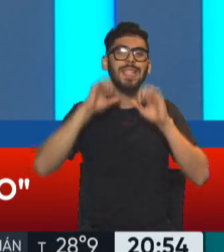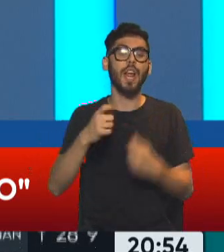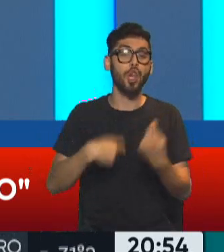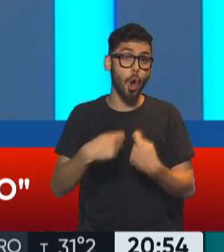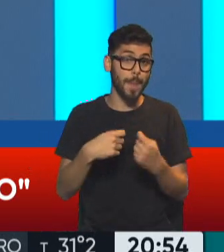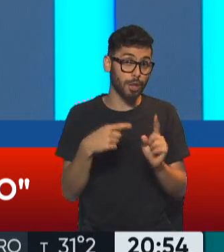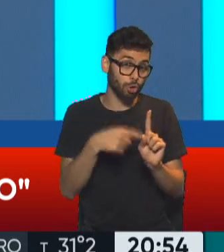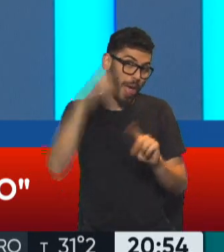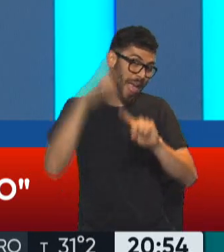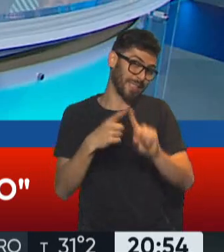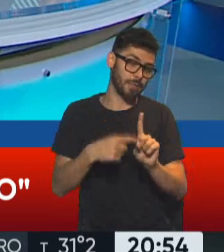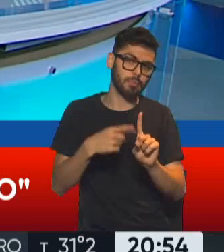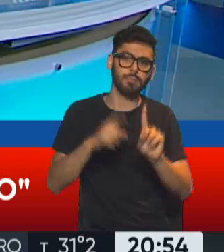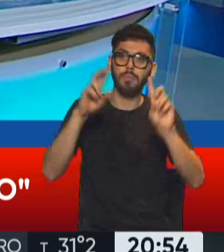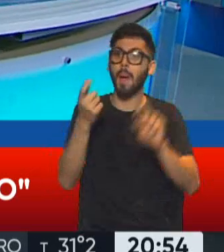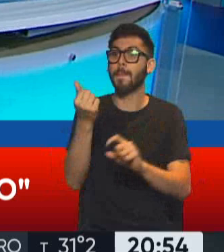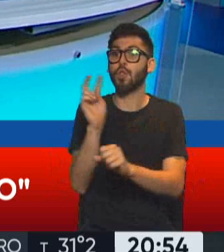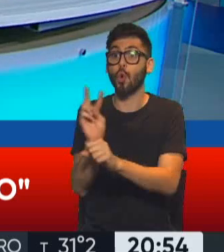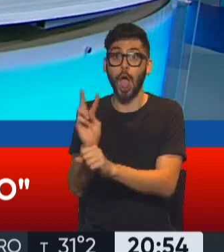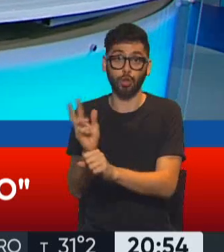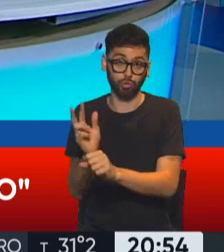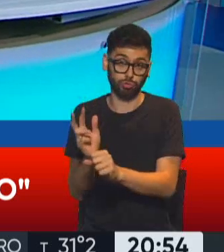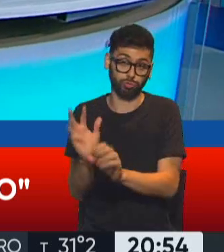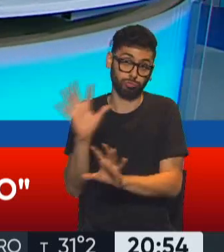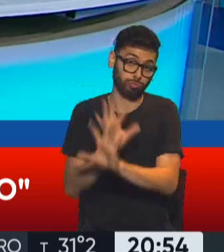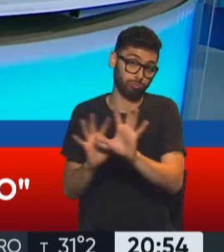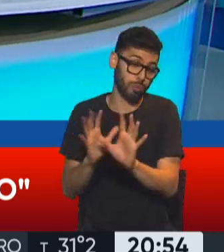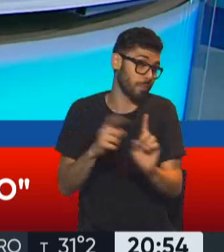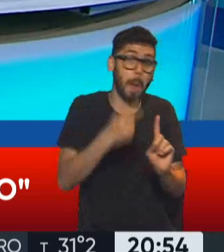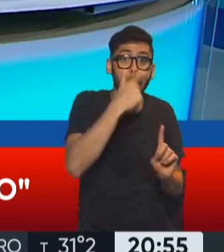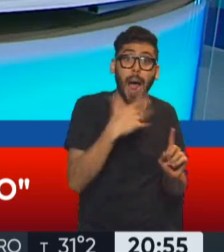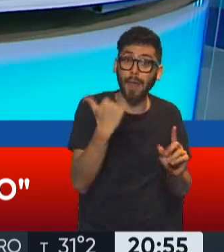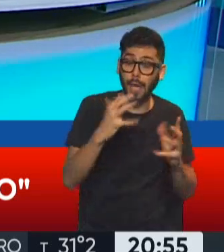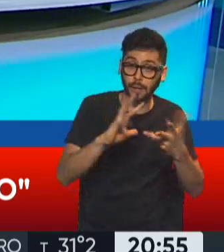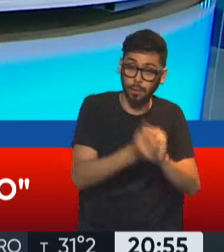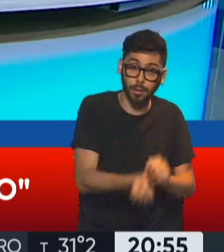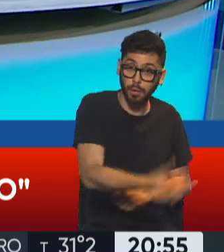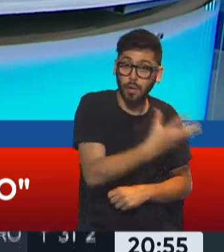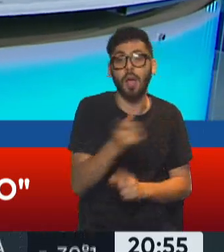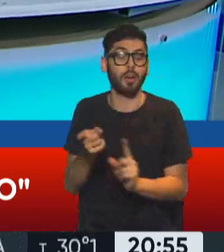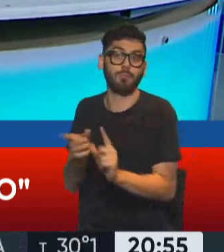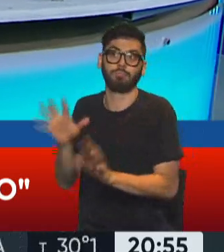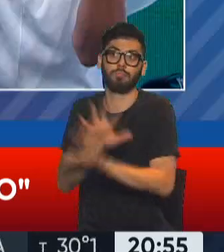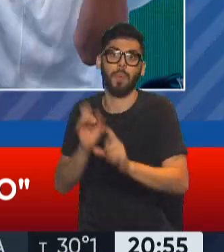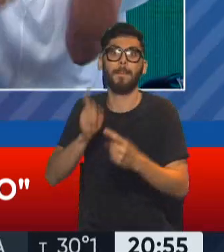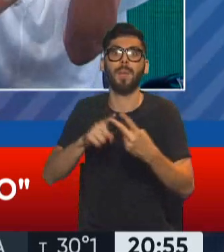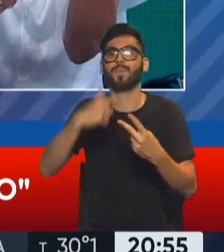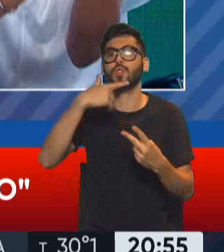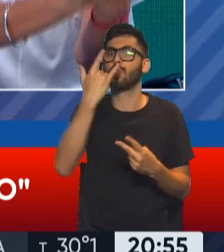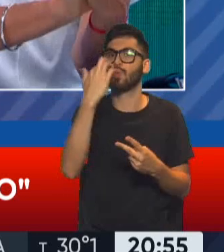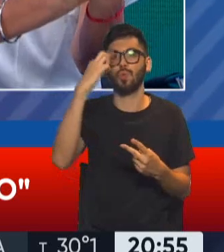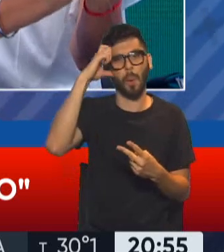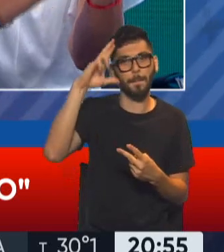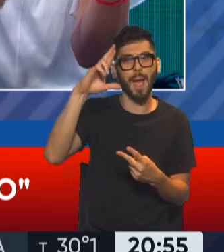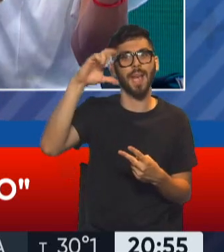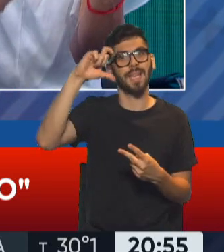términos de poder establecer precios cuidados que Macri había tirado por la canaleta. Buscamos obviamente el super cerca como una política del estampillado, como